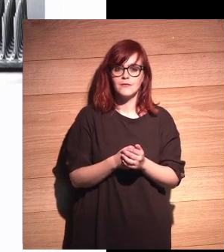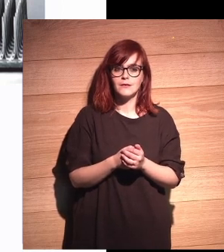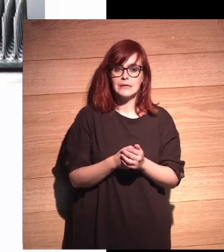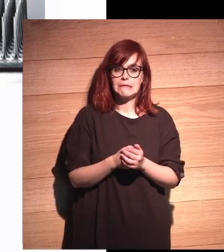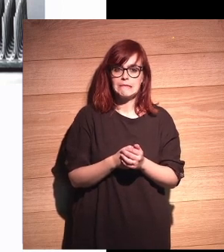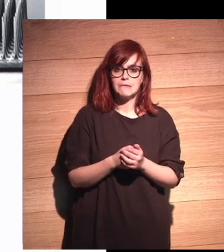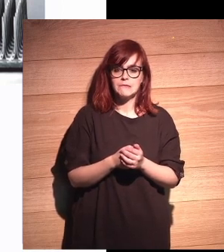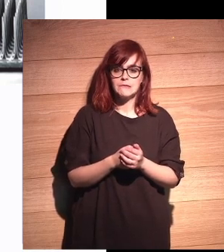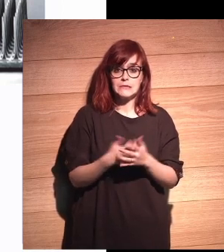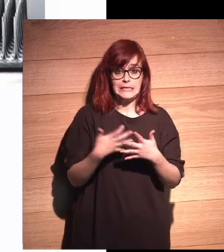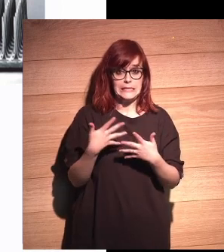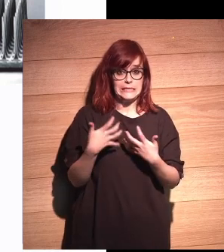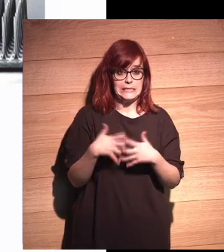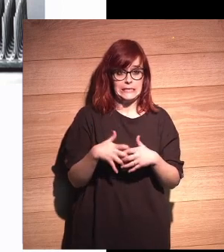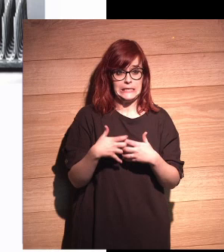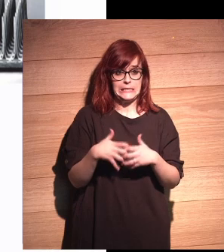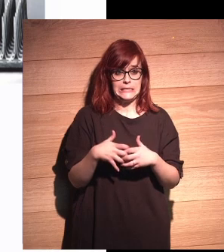Algo falla con esta.